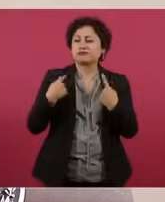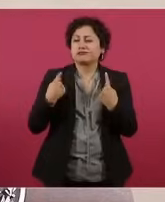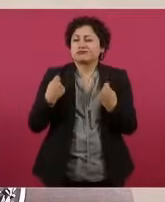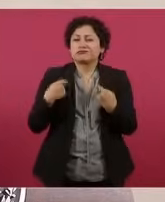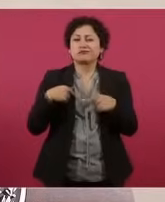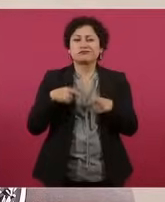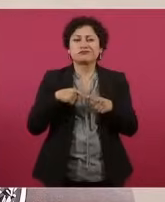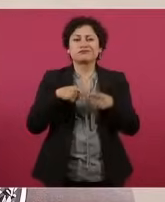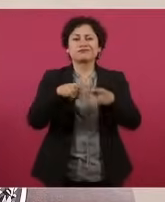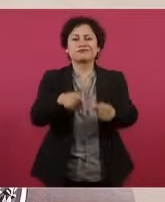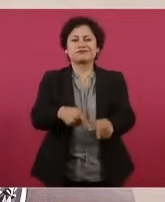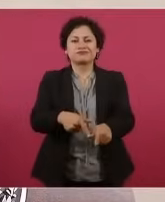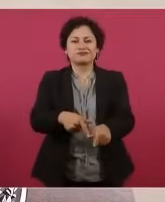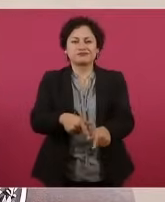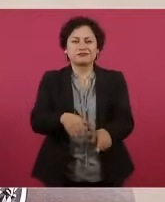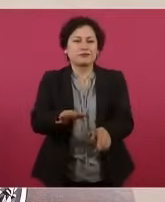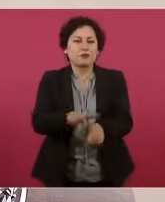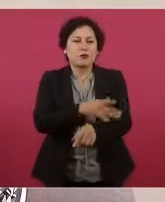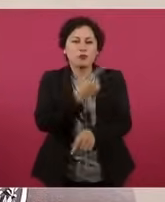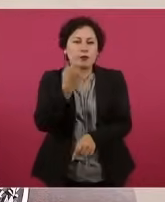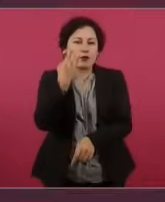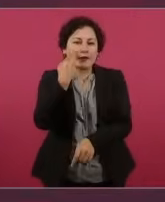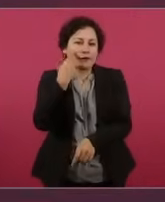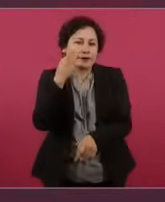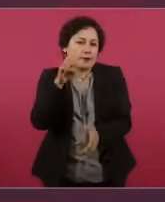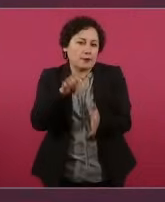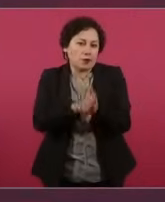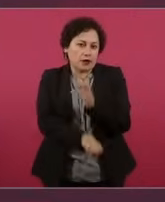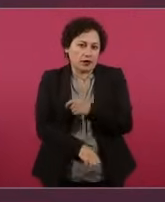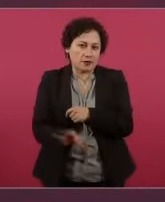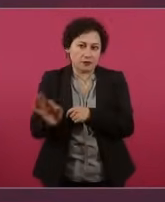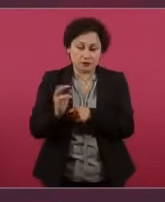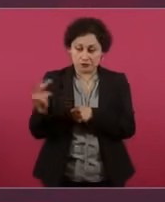Si fuésemos iguales que ellos, no, pues